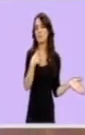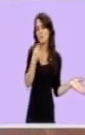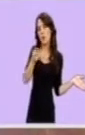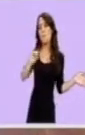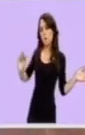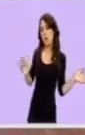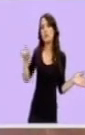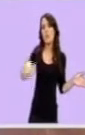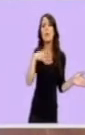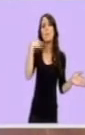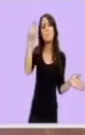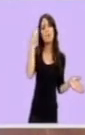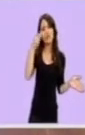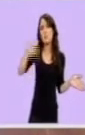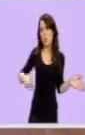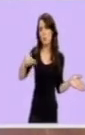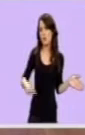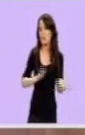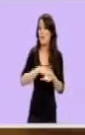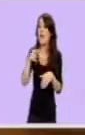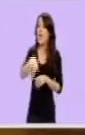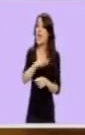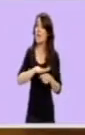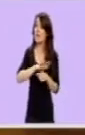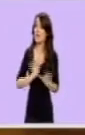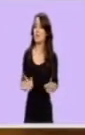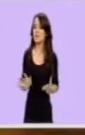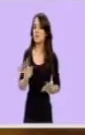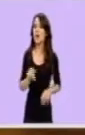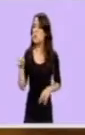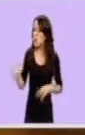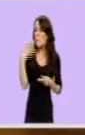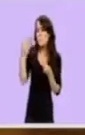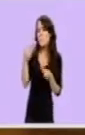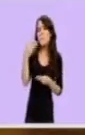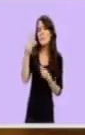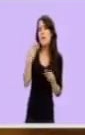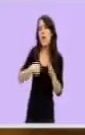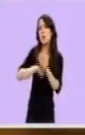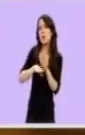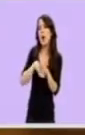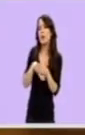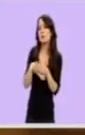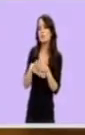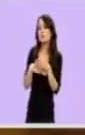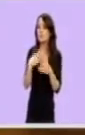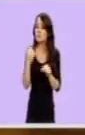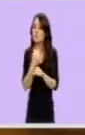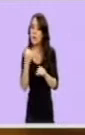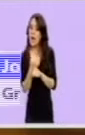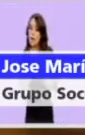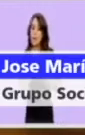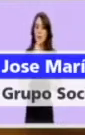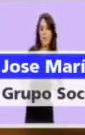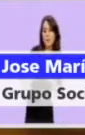porque creo que es muy importante para la región, ¿piensa seguir compatibilizando? ¿Se va a dedicar exclusiva